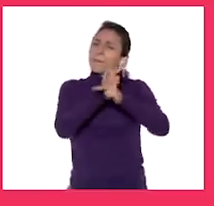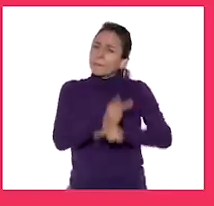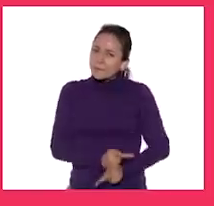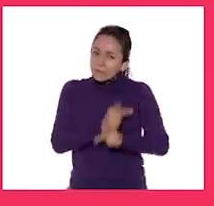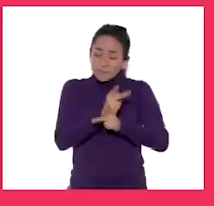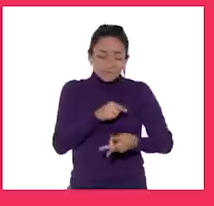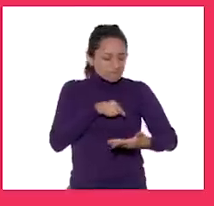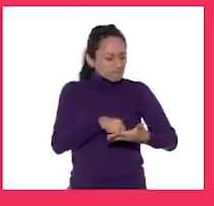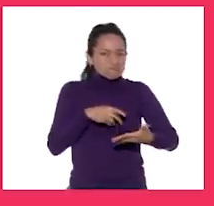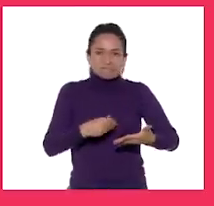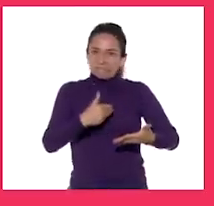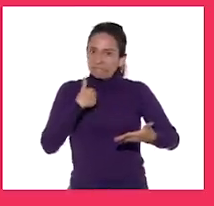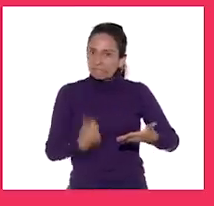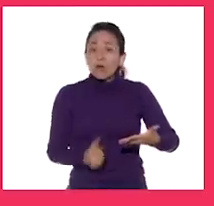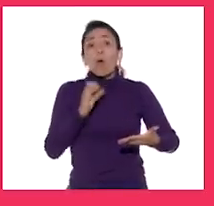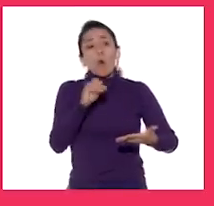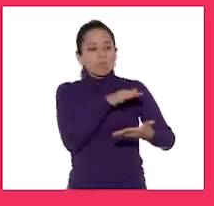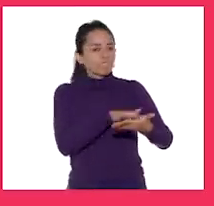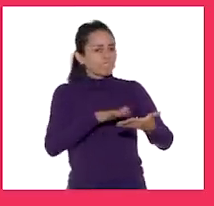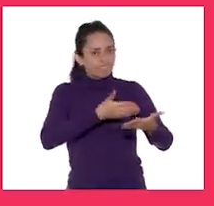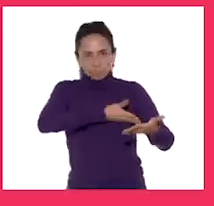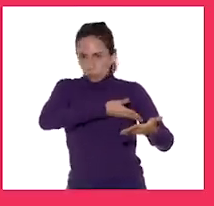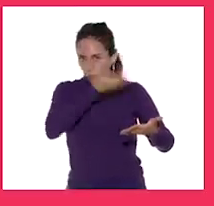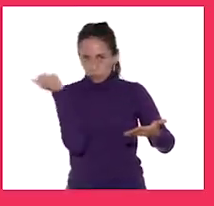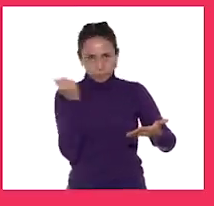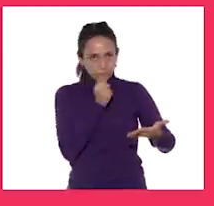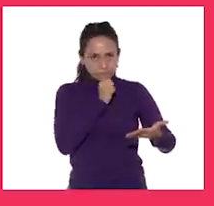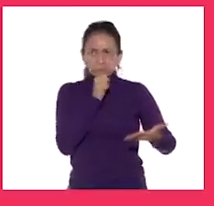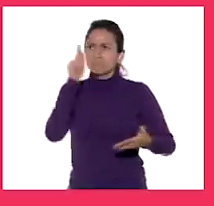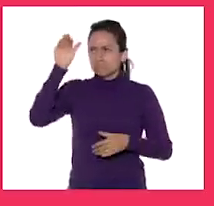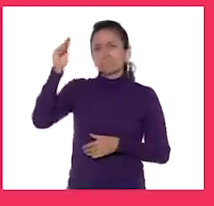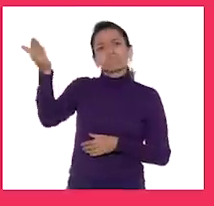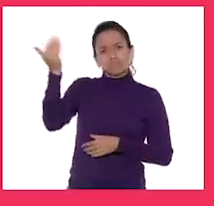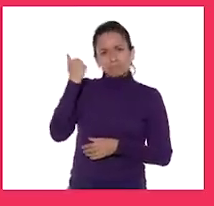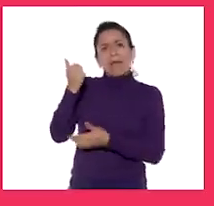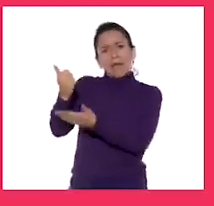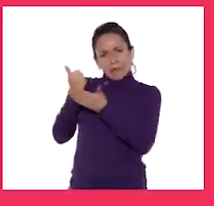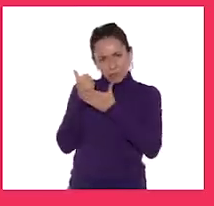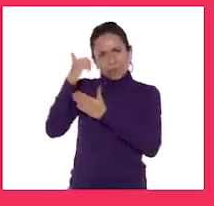aún no lees. ¿O necesitas ayuda para resolver tus dudas? Contáctanos.